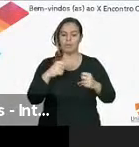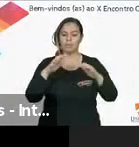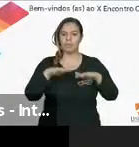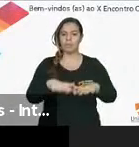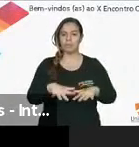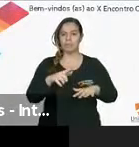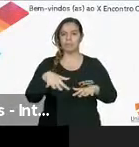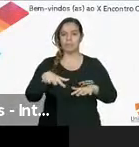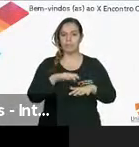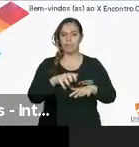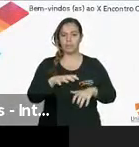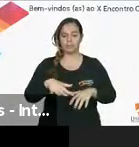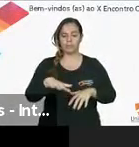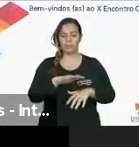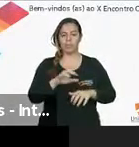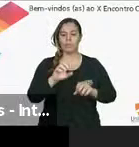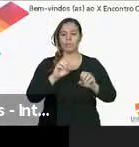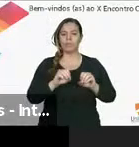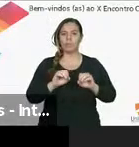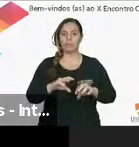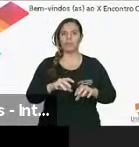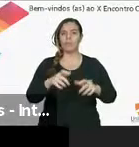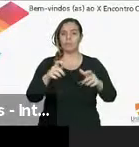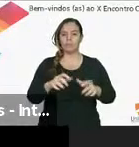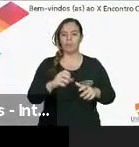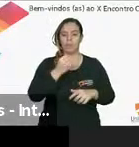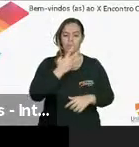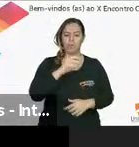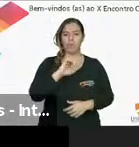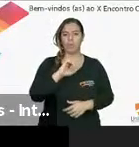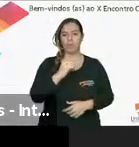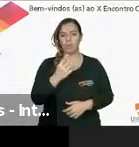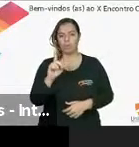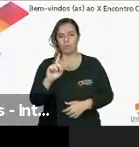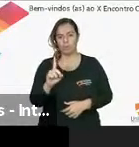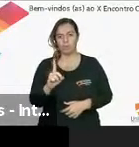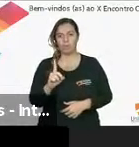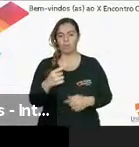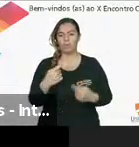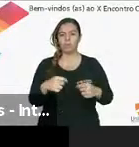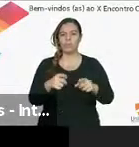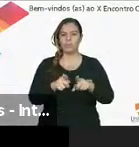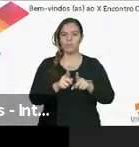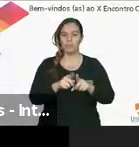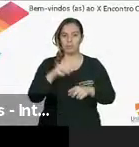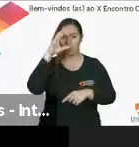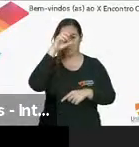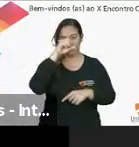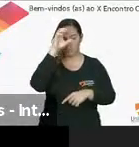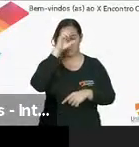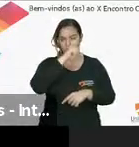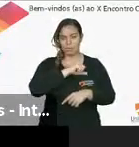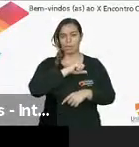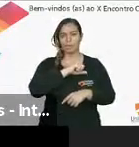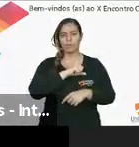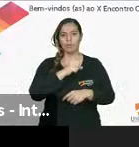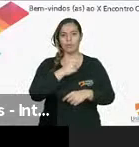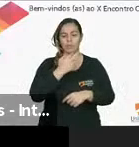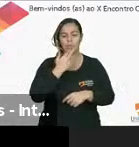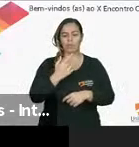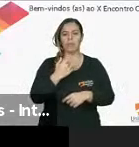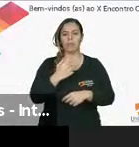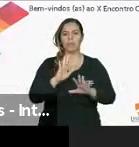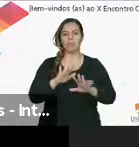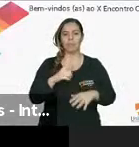espacio de acciones como adecuado o inadecuado. Tiene que ver con el aprendizaje, claro, tiene que ver con el aprendizaje, pero no se